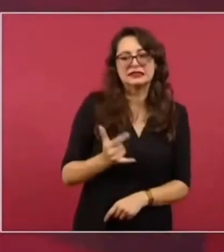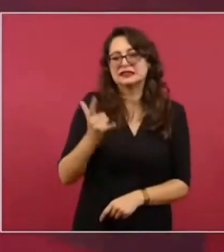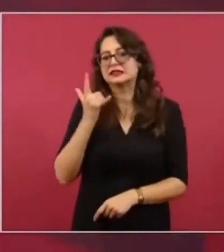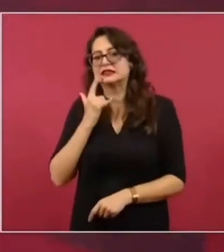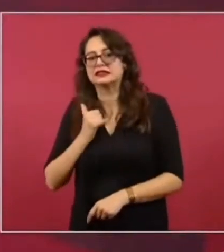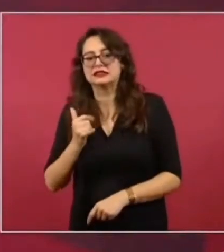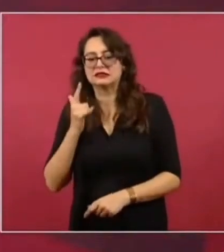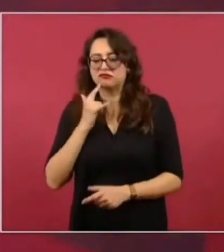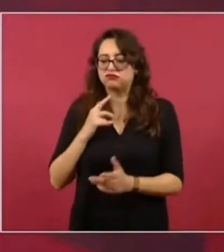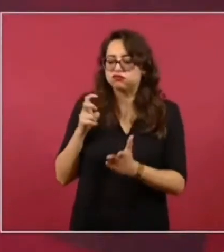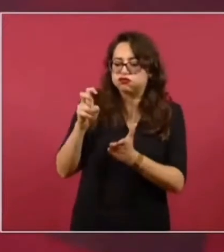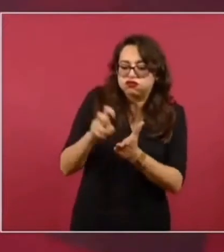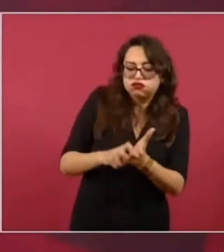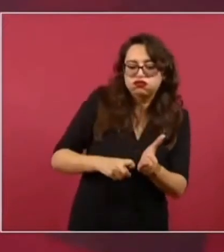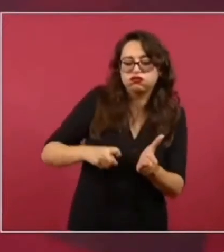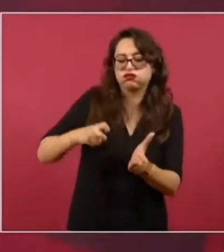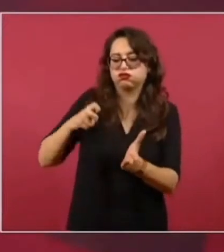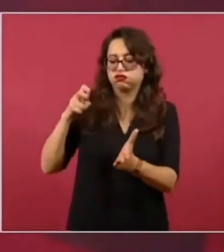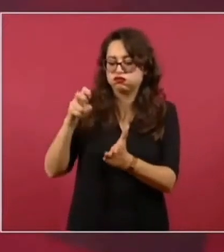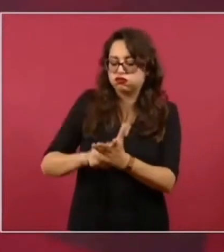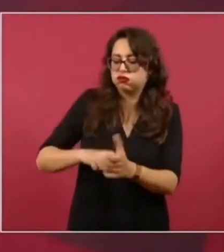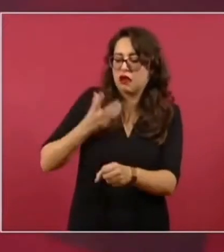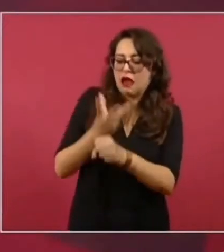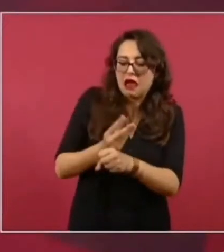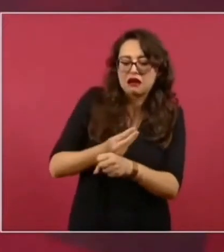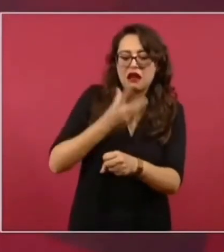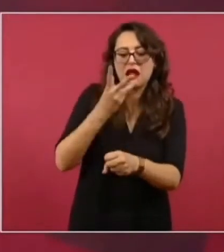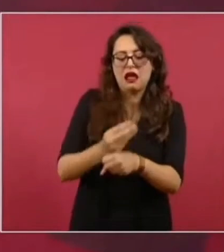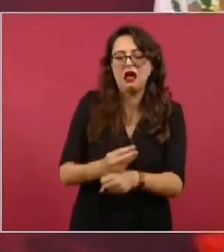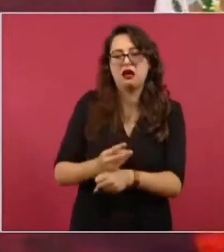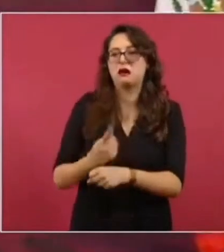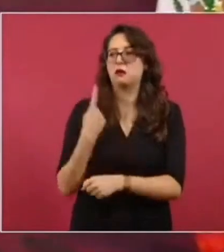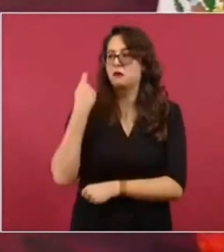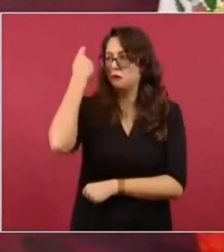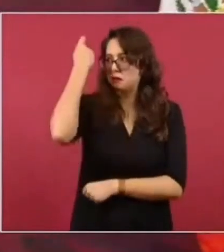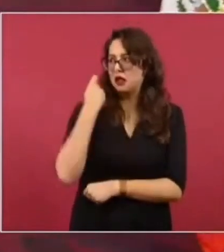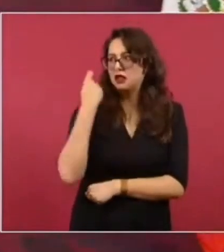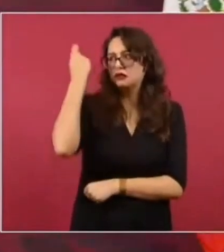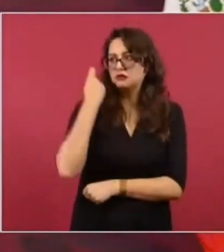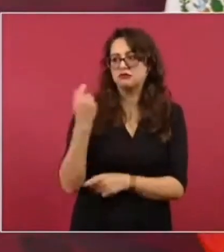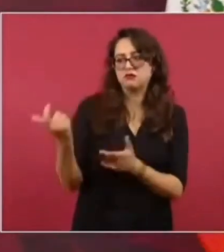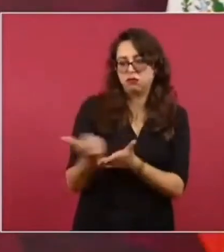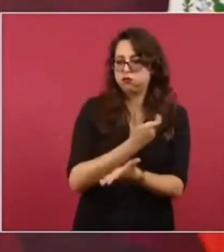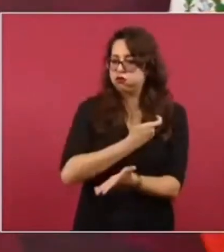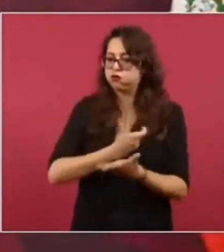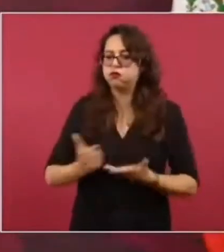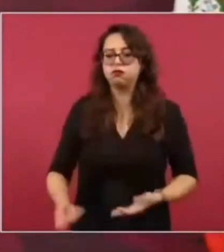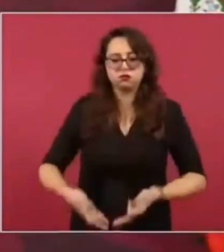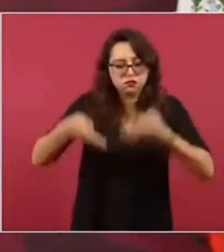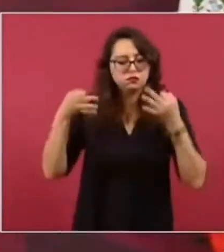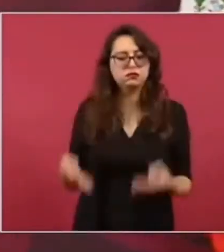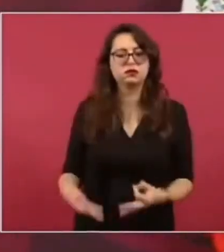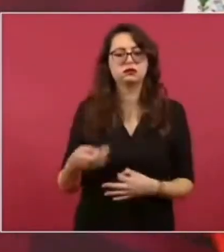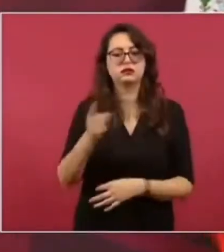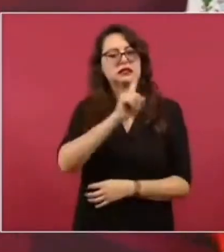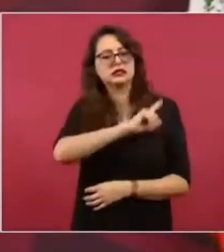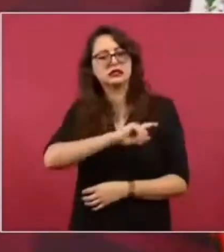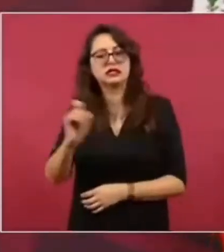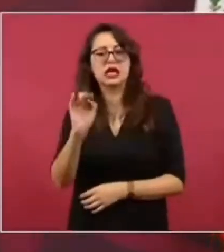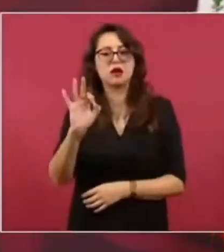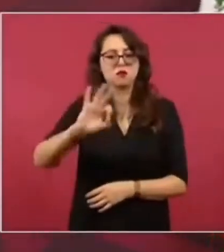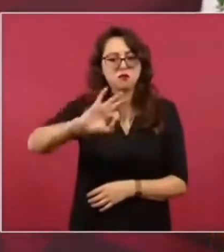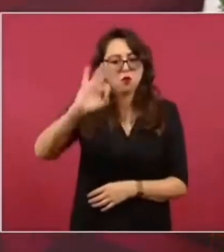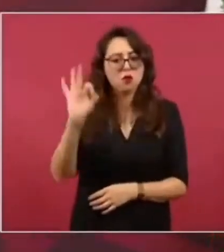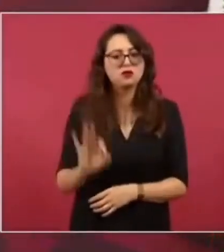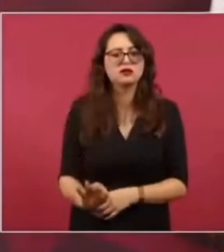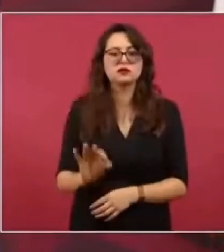de enderezar este entuerto, de que podamos dejar a maestras,